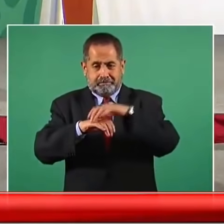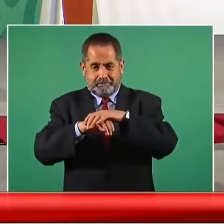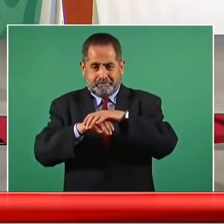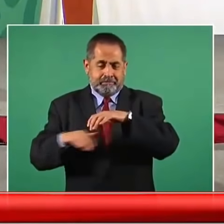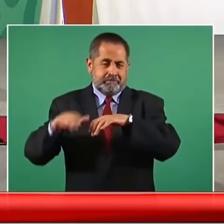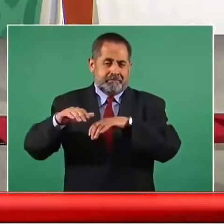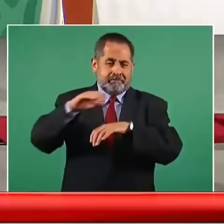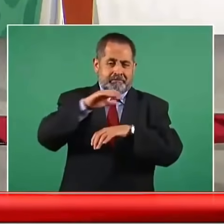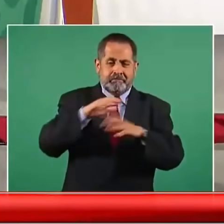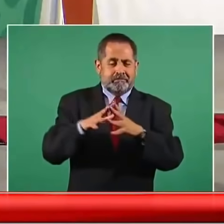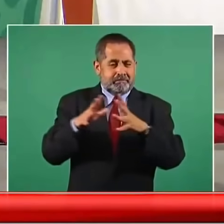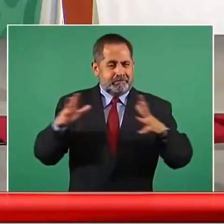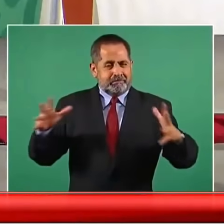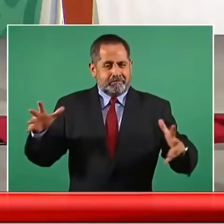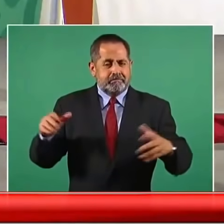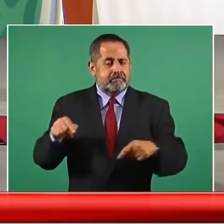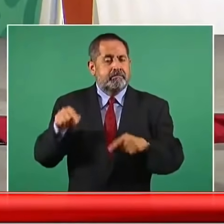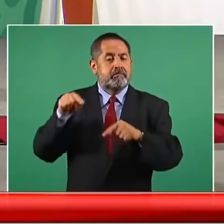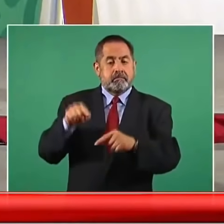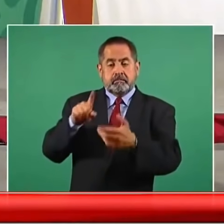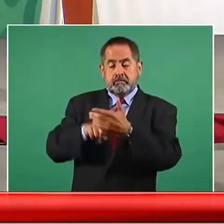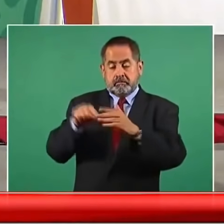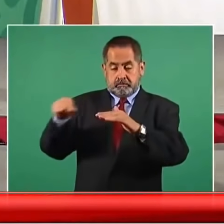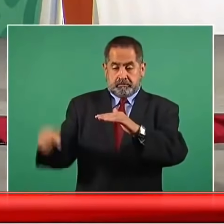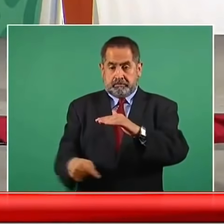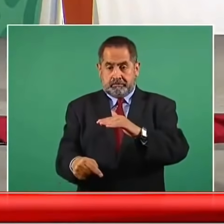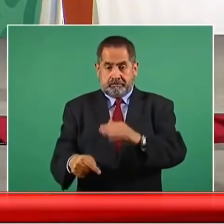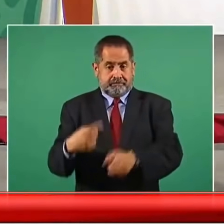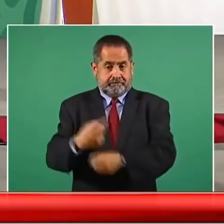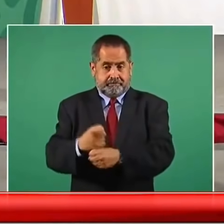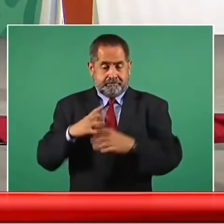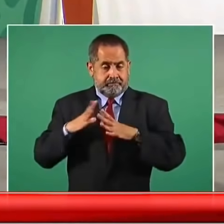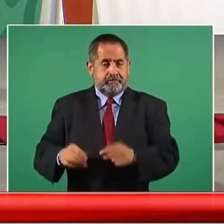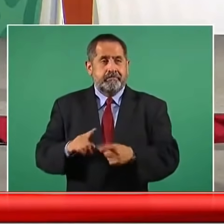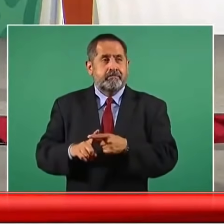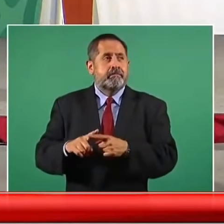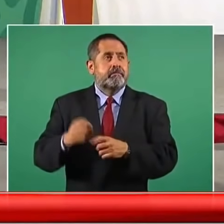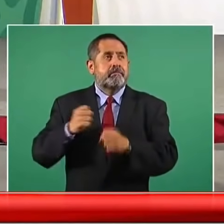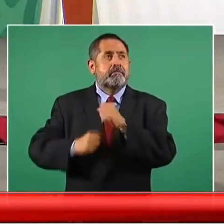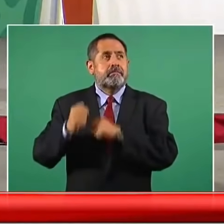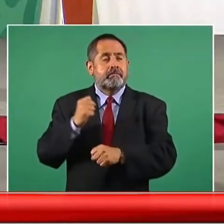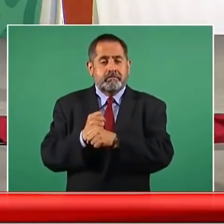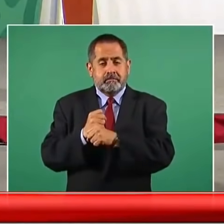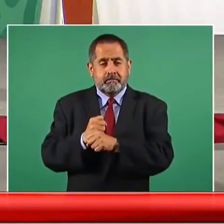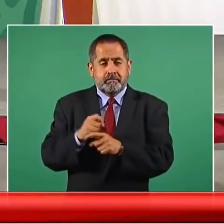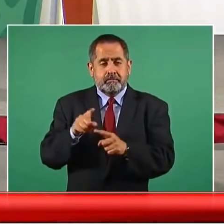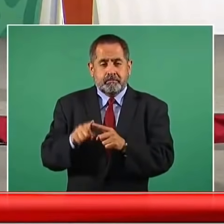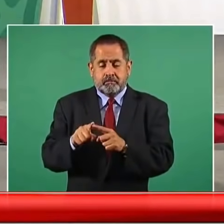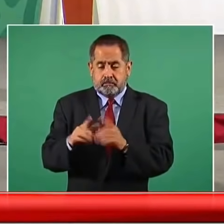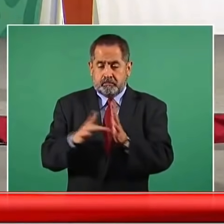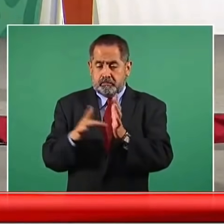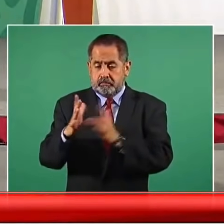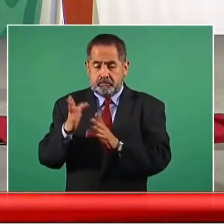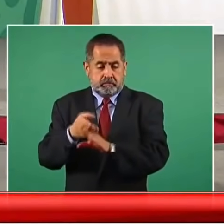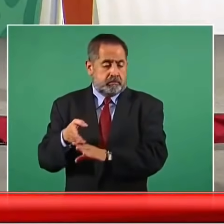una abajo del siglo III antes de